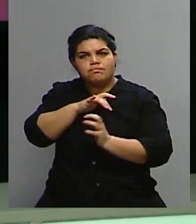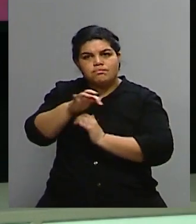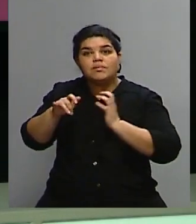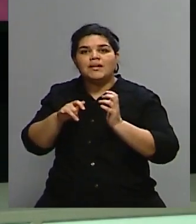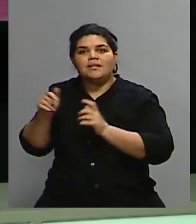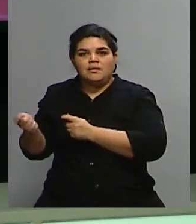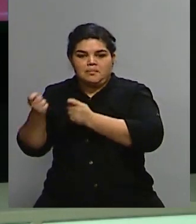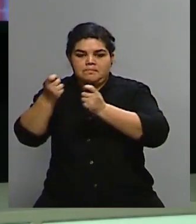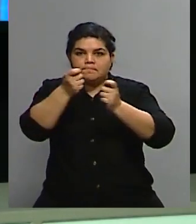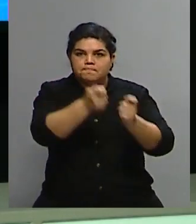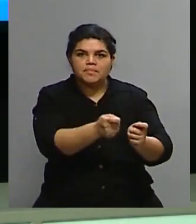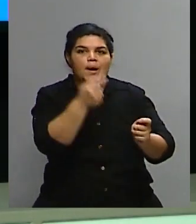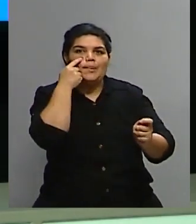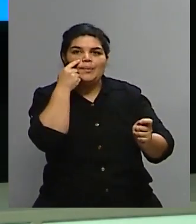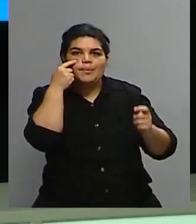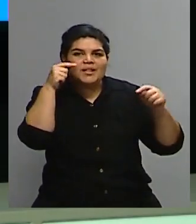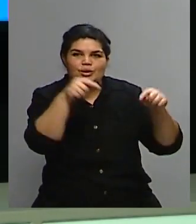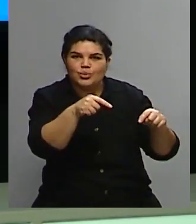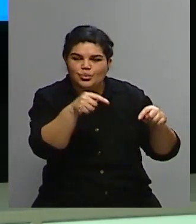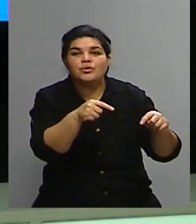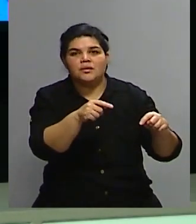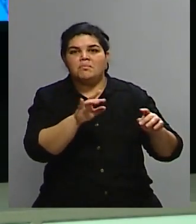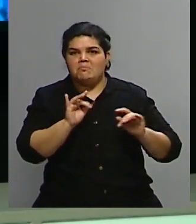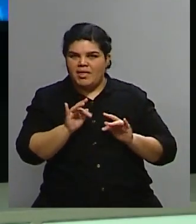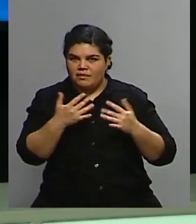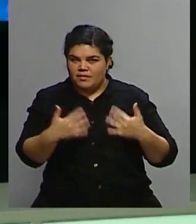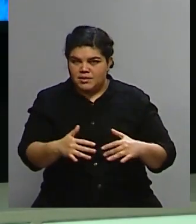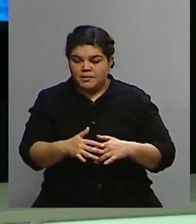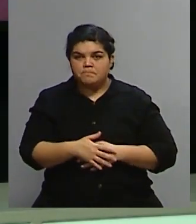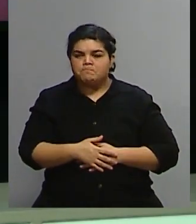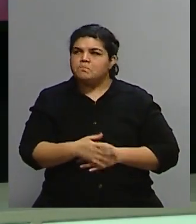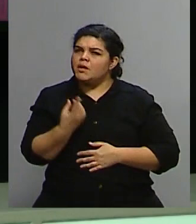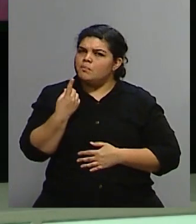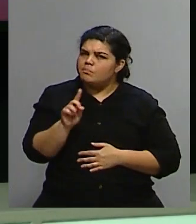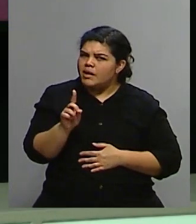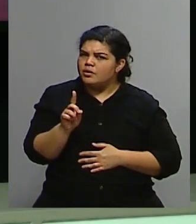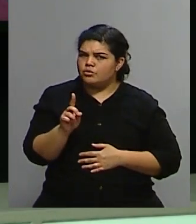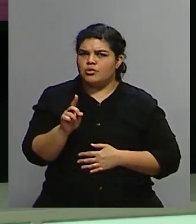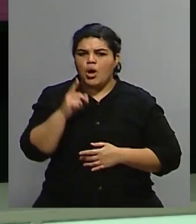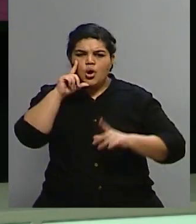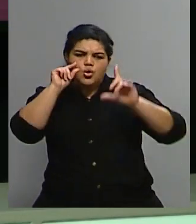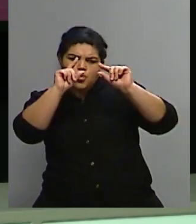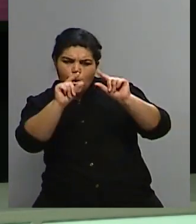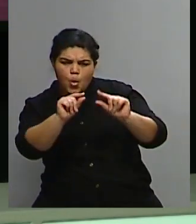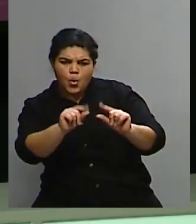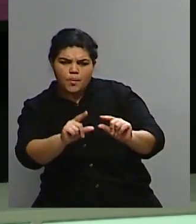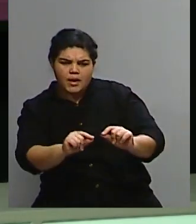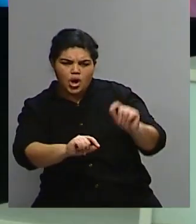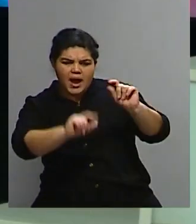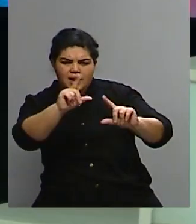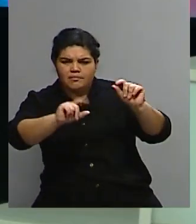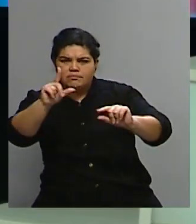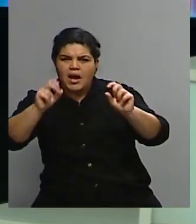de personas mayores. Pero si uno se pone a ver con números un poco más finos, bueno, vemos que en realidad es un grupo muy reducido el que termina viviendo en residencias de